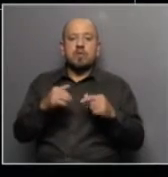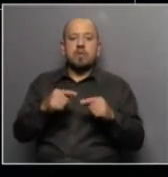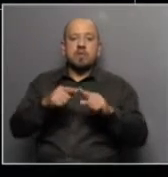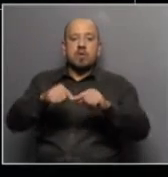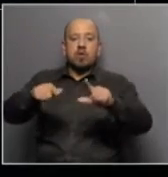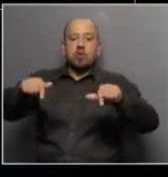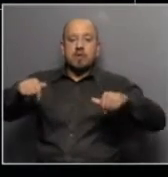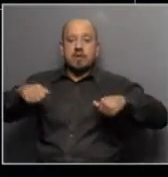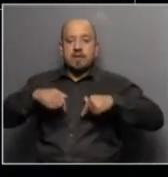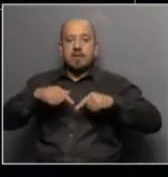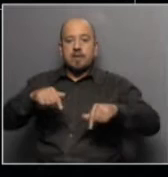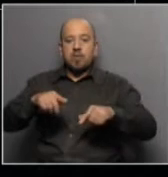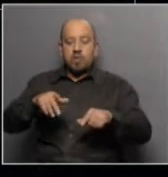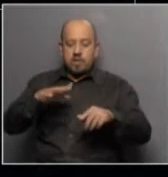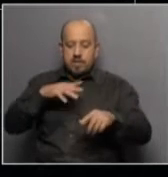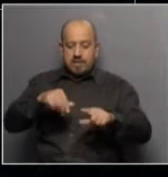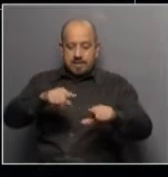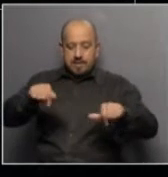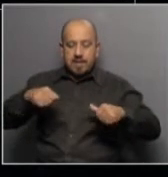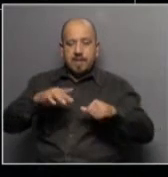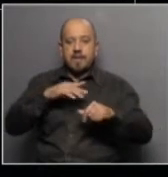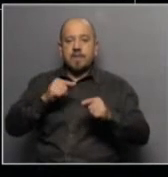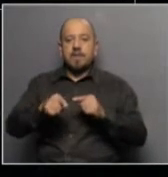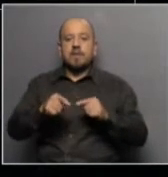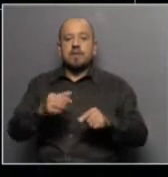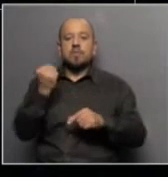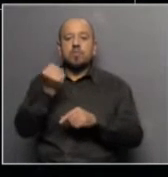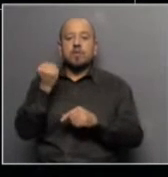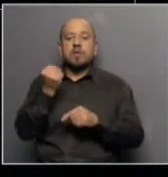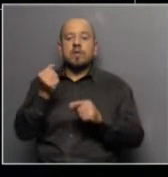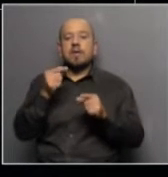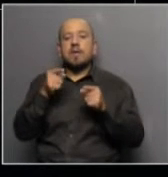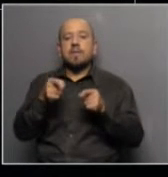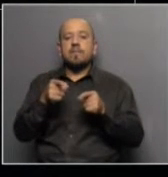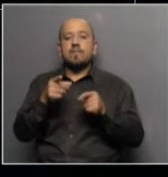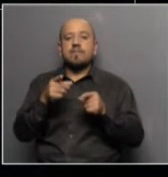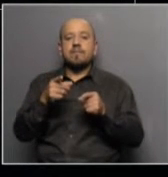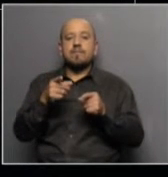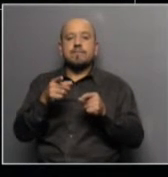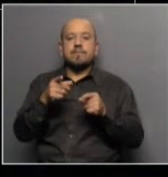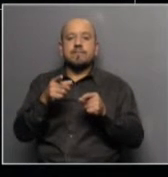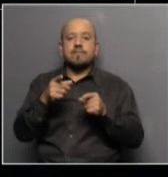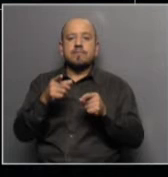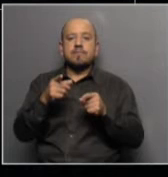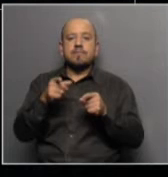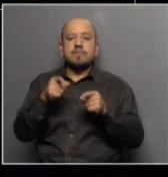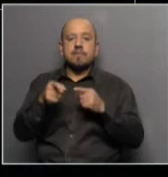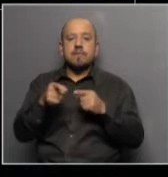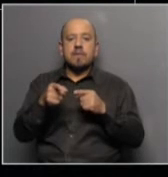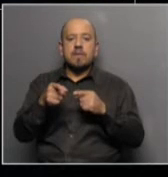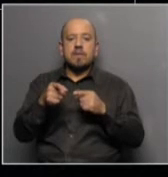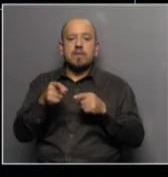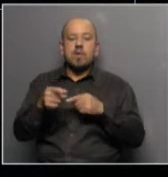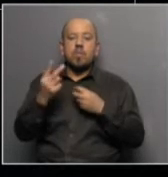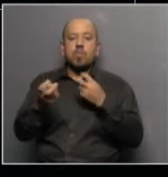territorial, creemos ahí que es importante, ¿no? Hay instrumentos de ordenamiento territorial que de alguna